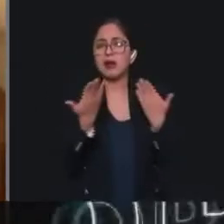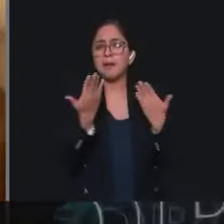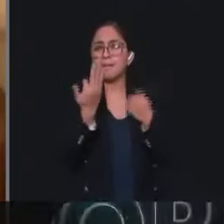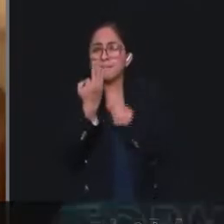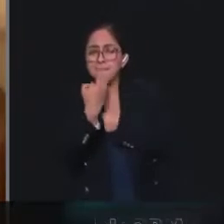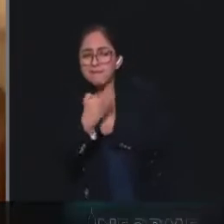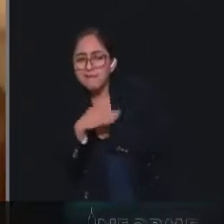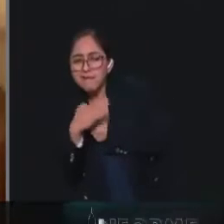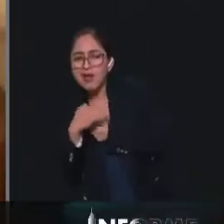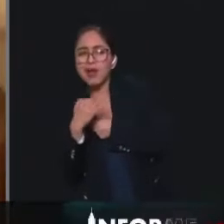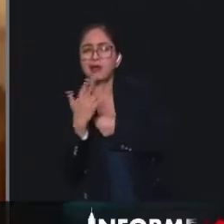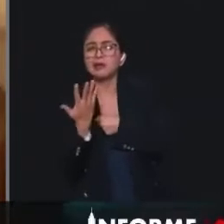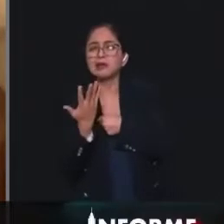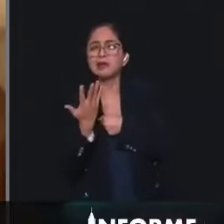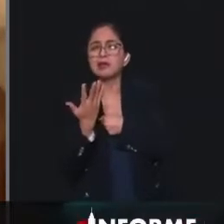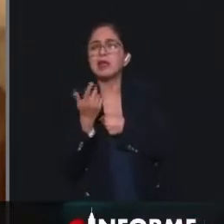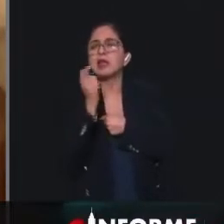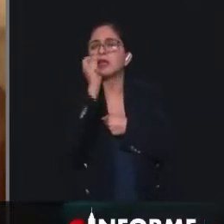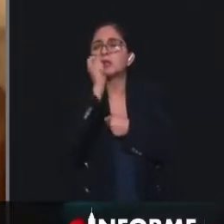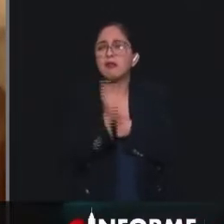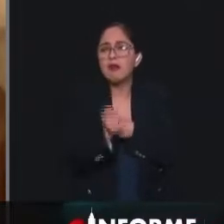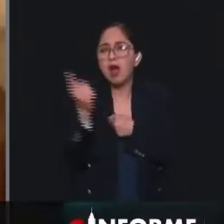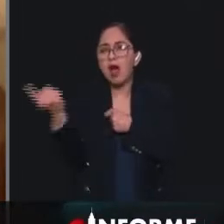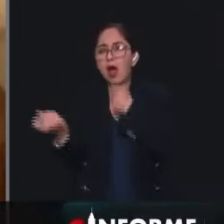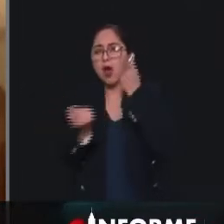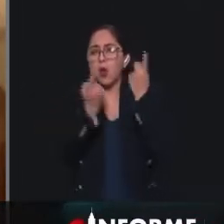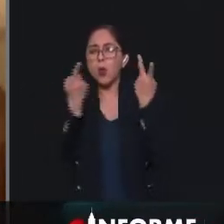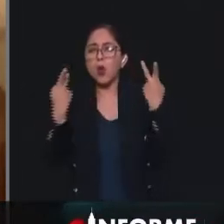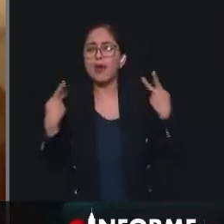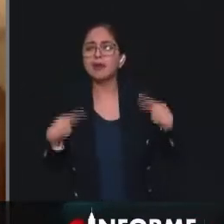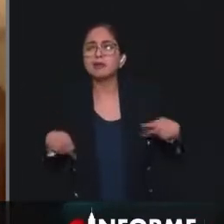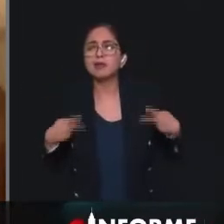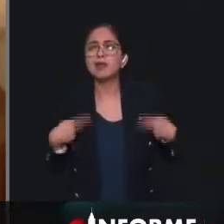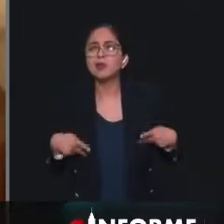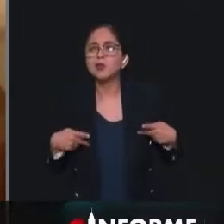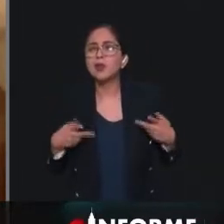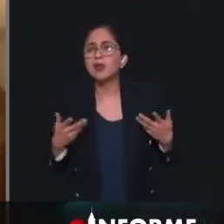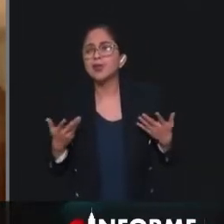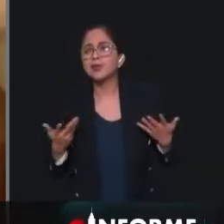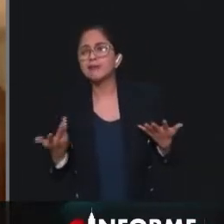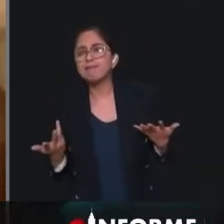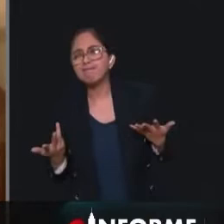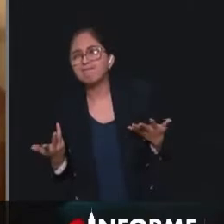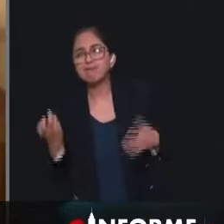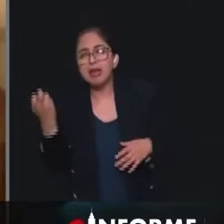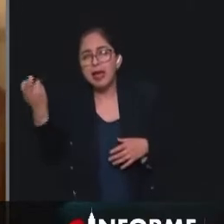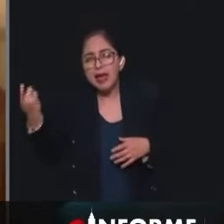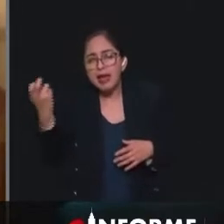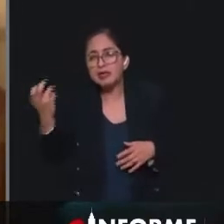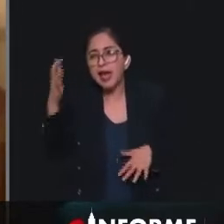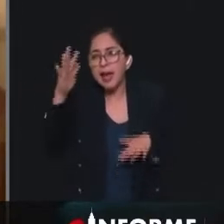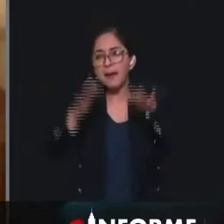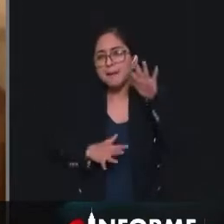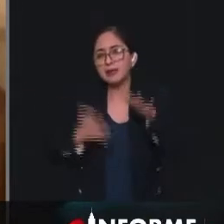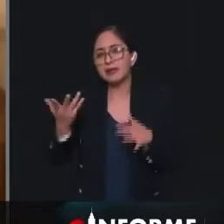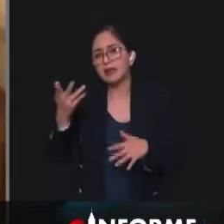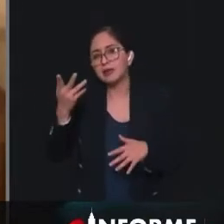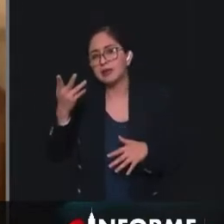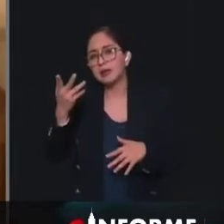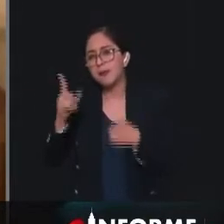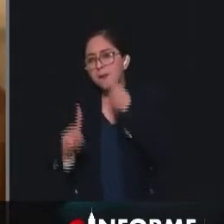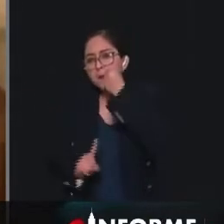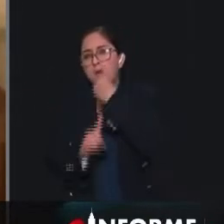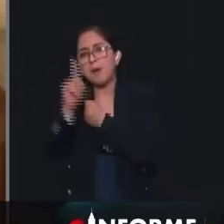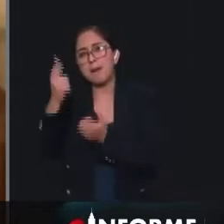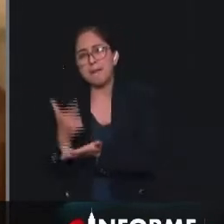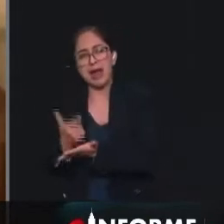temporales que pueden significar para mucha gente pues un problema muy grande, ¿no? Estoy hablando del desabasto de medicamentos,